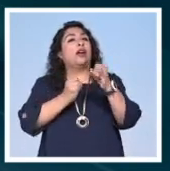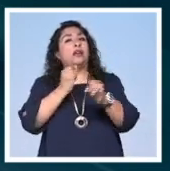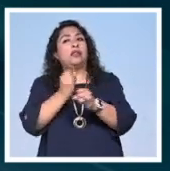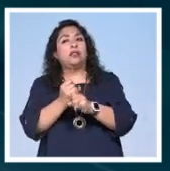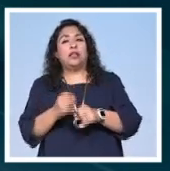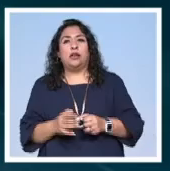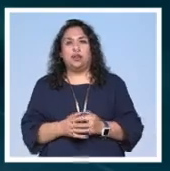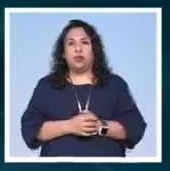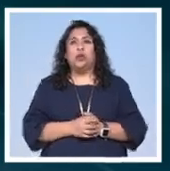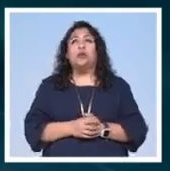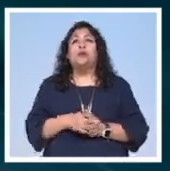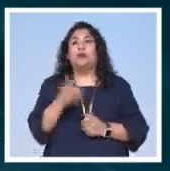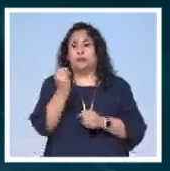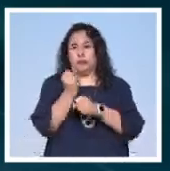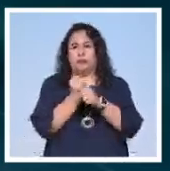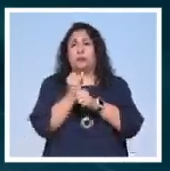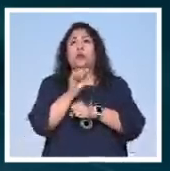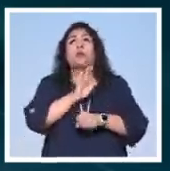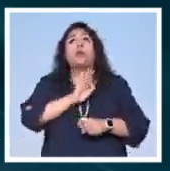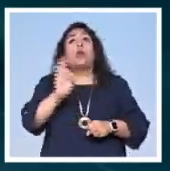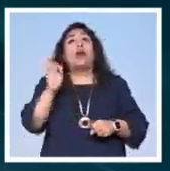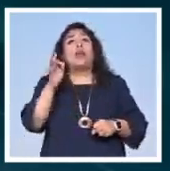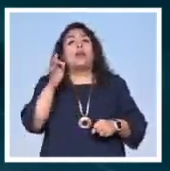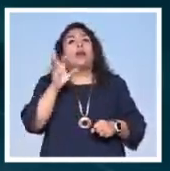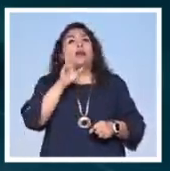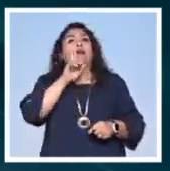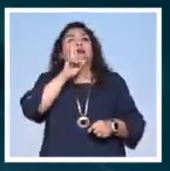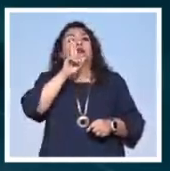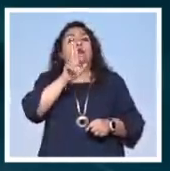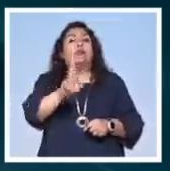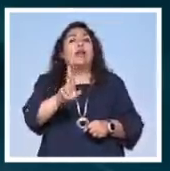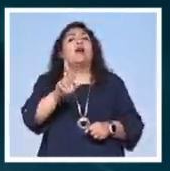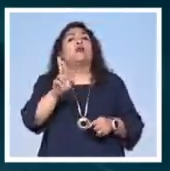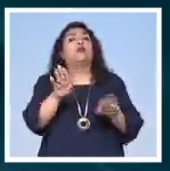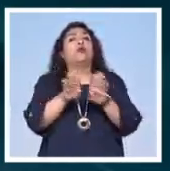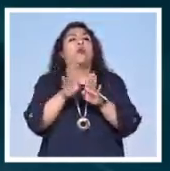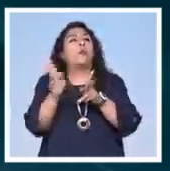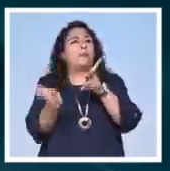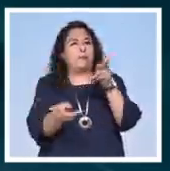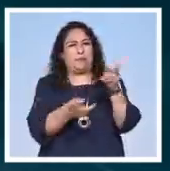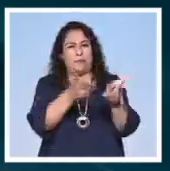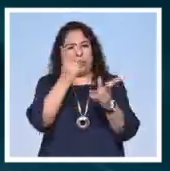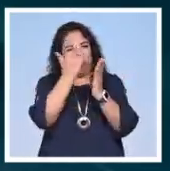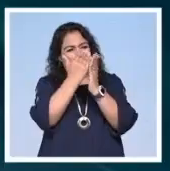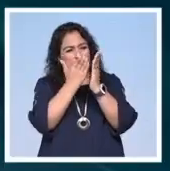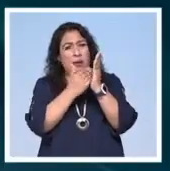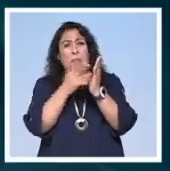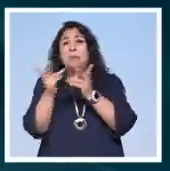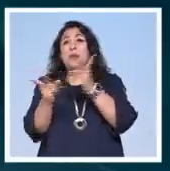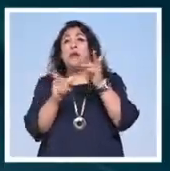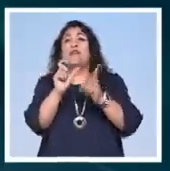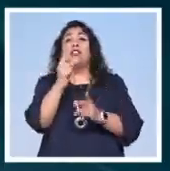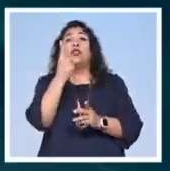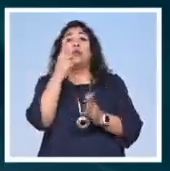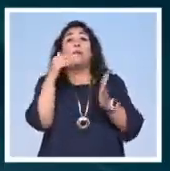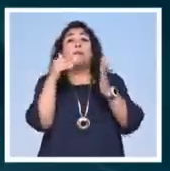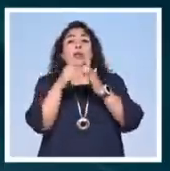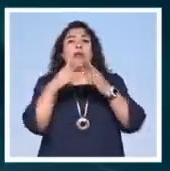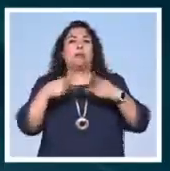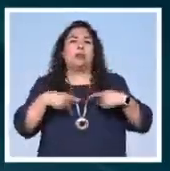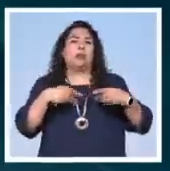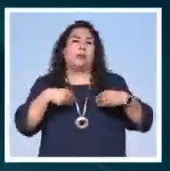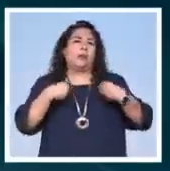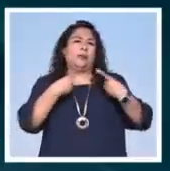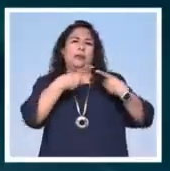internacionales el estudio que permitió llegar a este resultado se hizo a través de un cuestionario se le preguntó a 21,000 residentes de